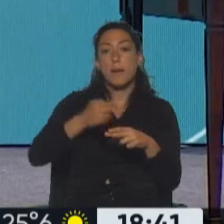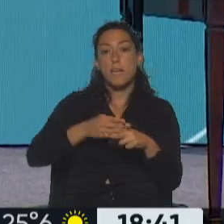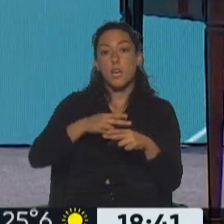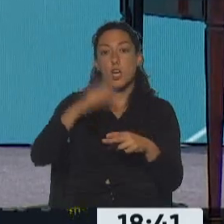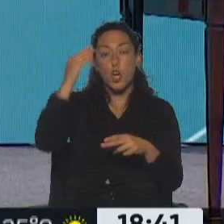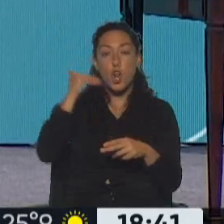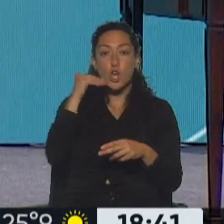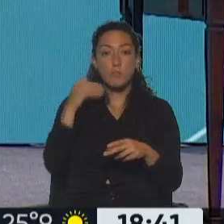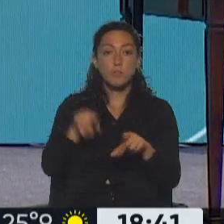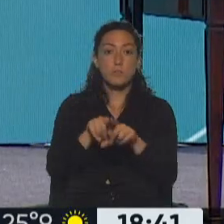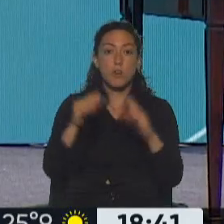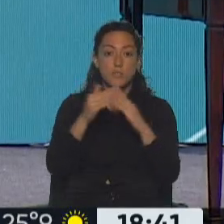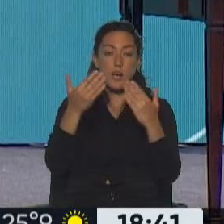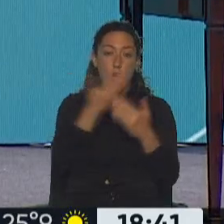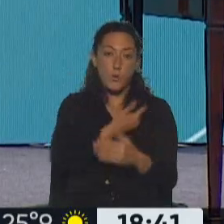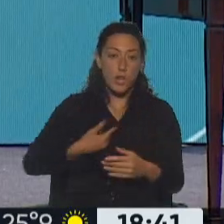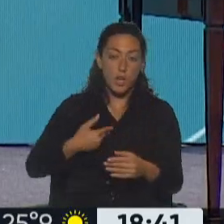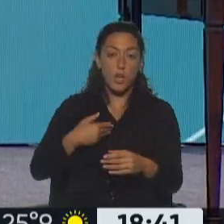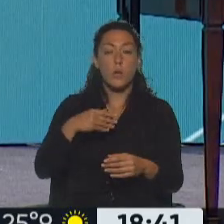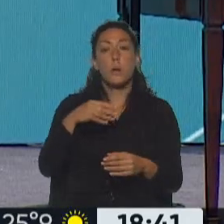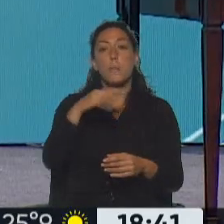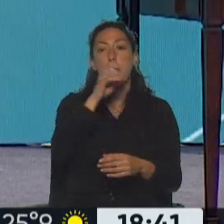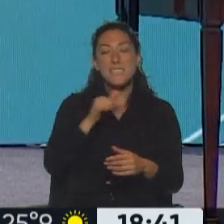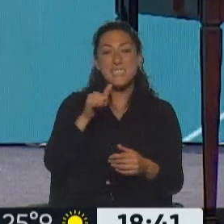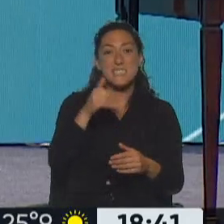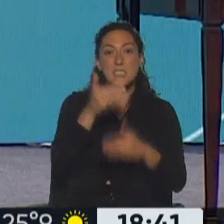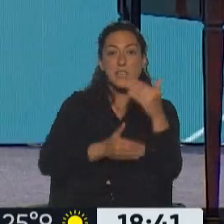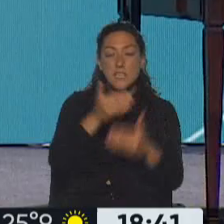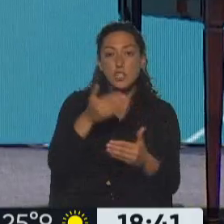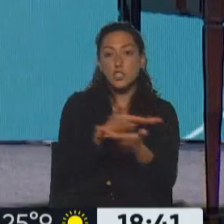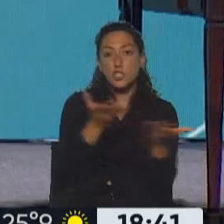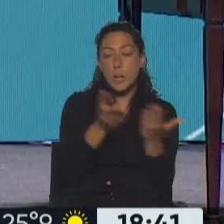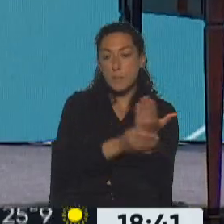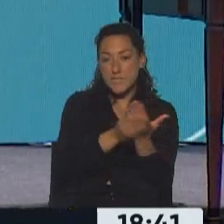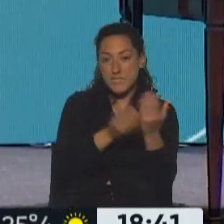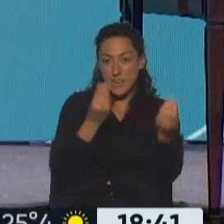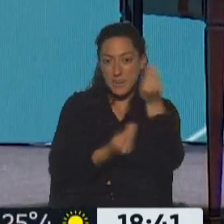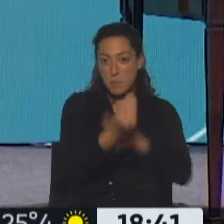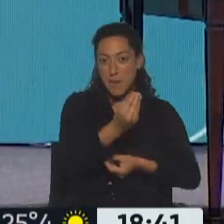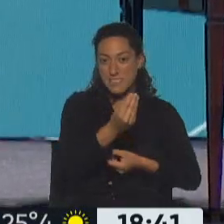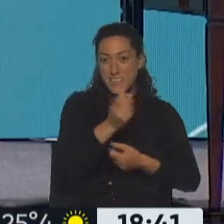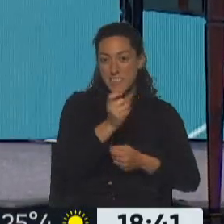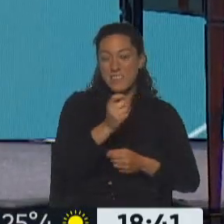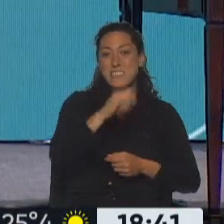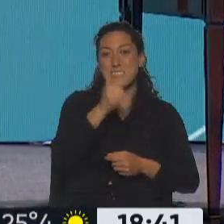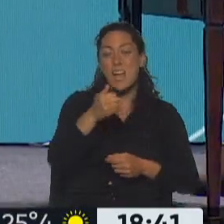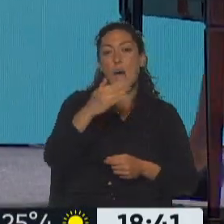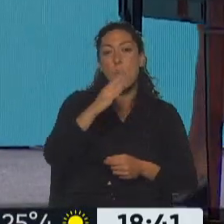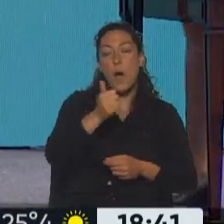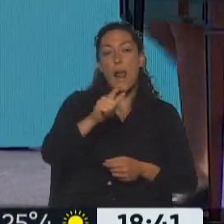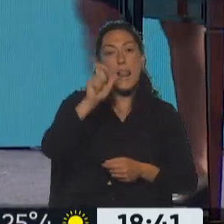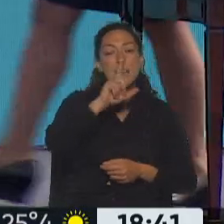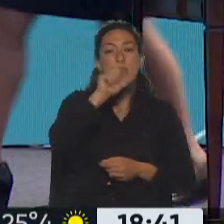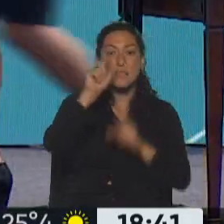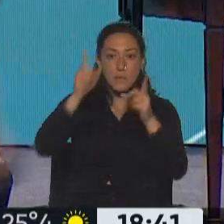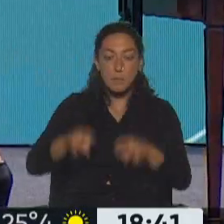Gobierno. Victoria Tolosa Paz asumió como ministra de Desarrollo Social en reemplazo de Juan Zabaleta. También